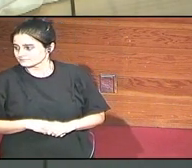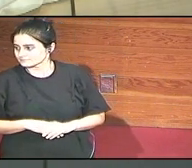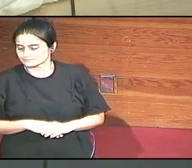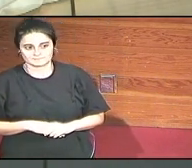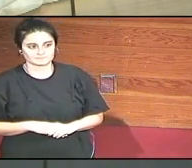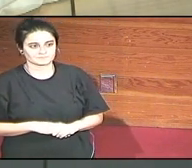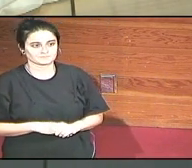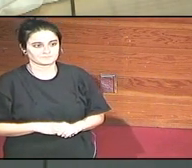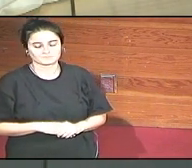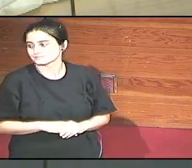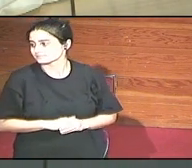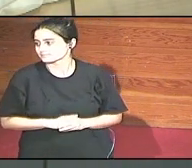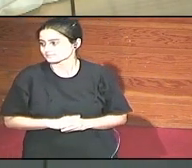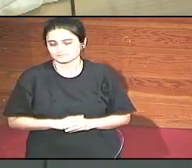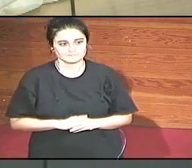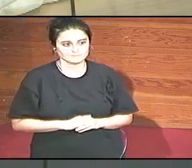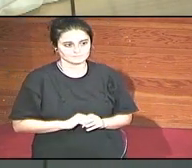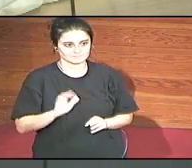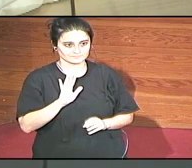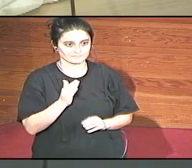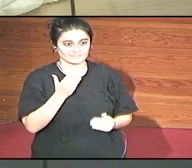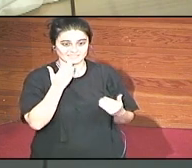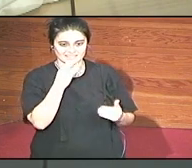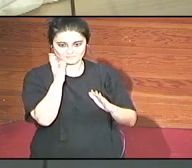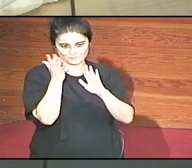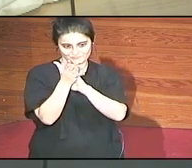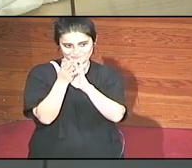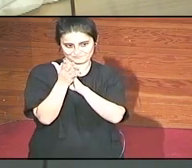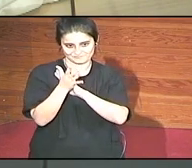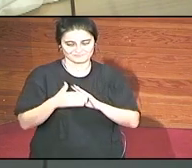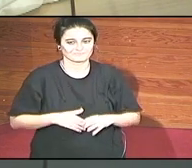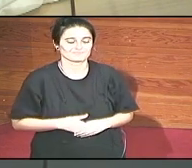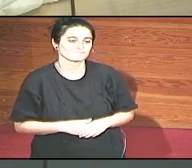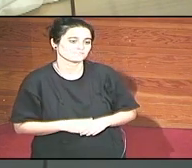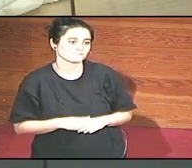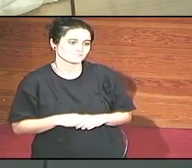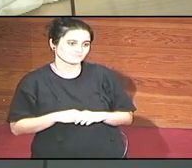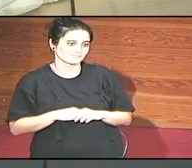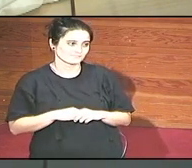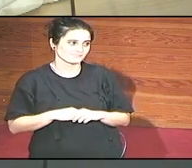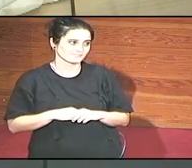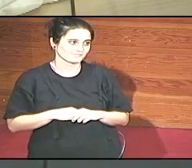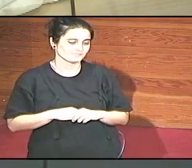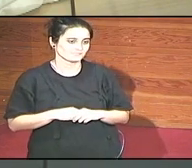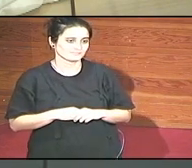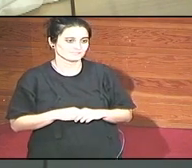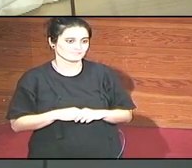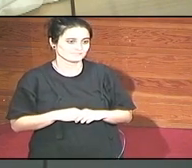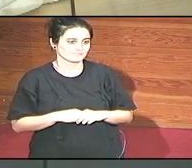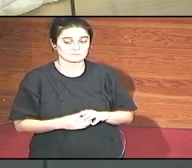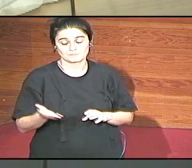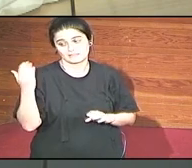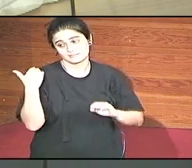aquí hola muchas gracias por las explicaciones hablabas antes de el tema de la